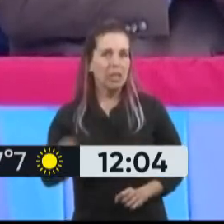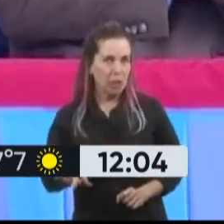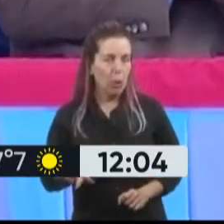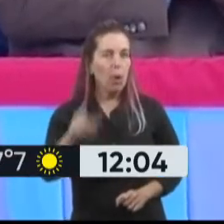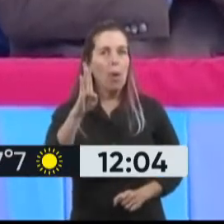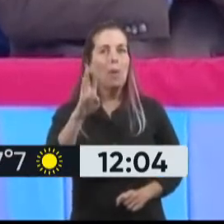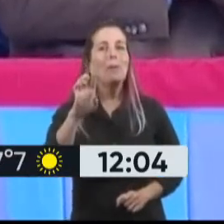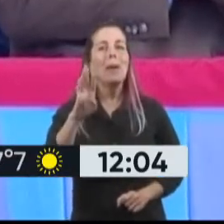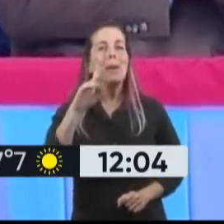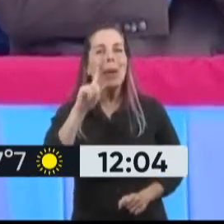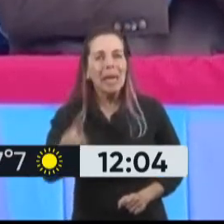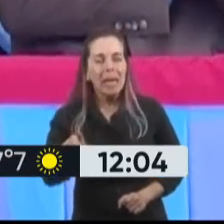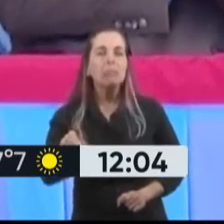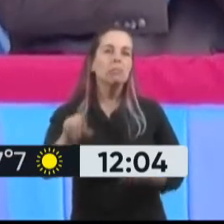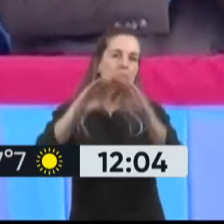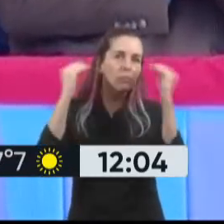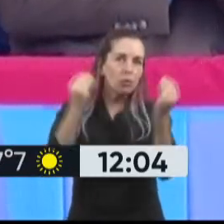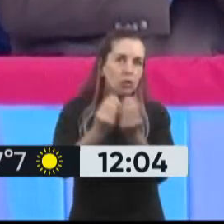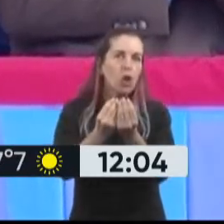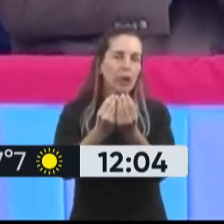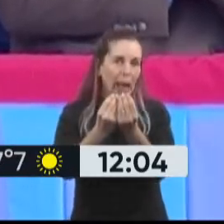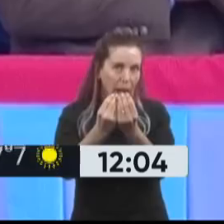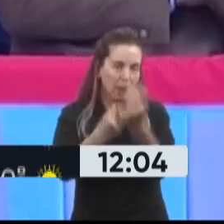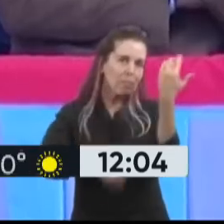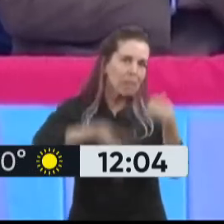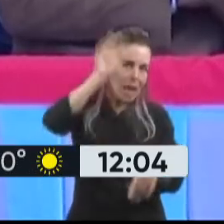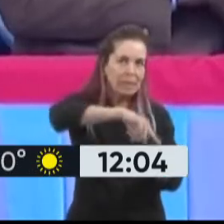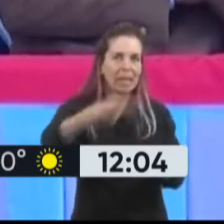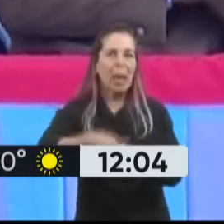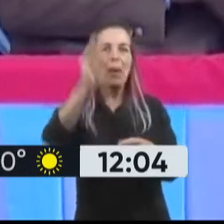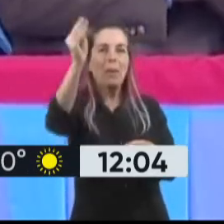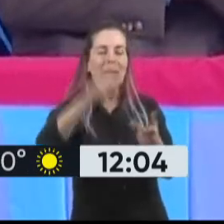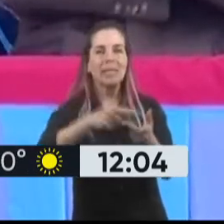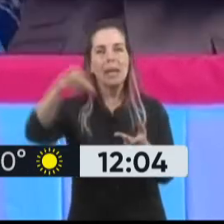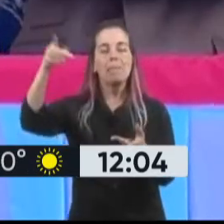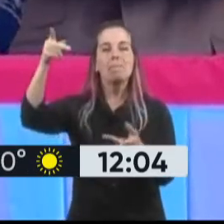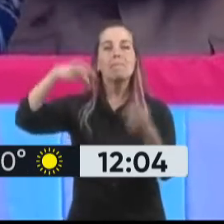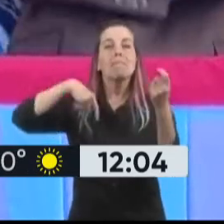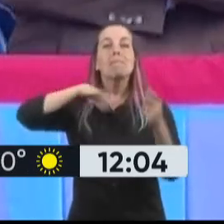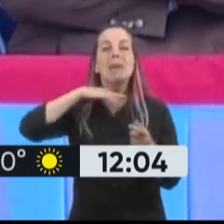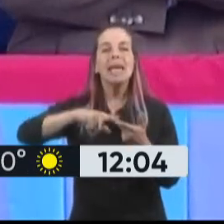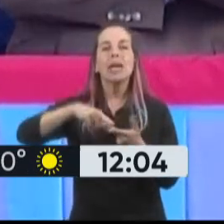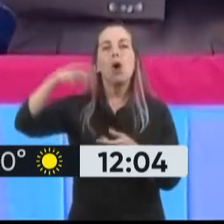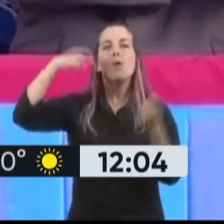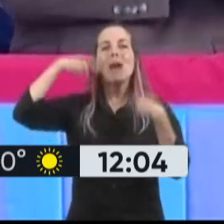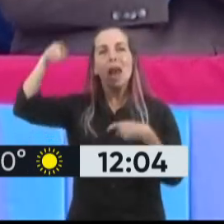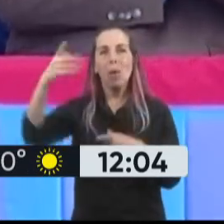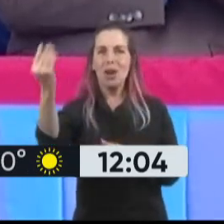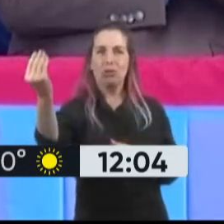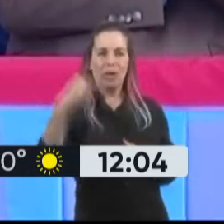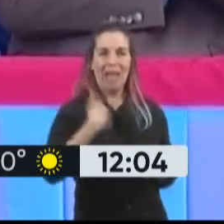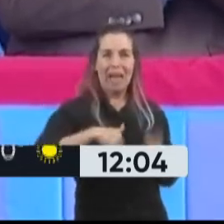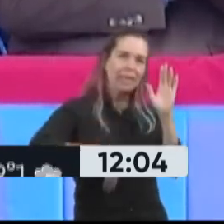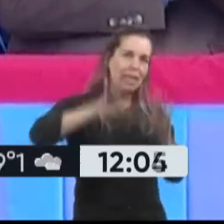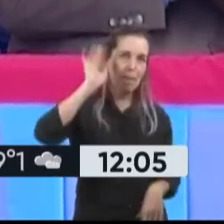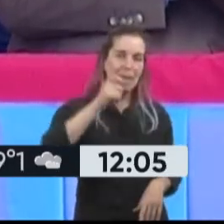Bruto Interno Total superior a la suma de Brasil, México, Paraguay y Perú juntos. Y si lo miramos en términos per